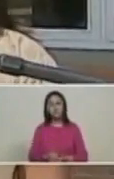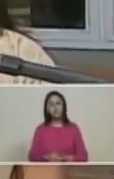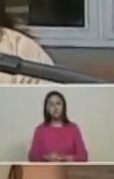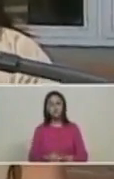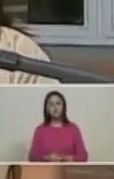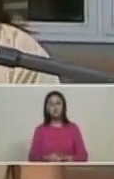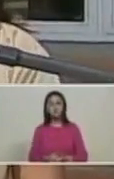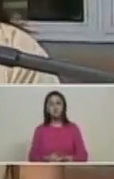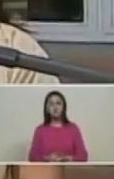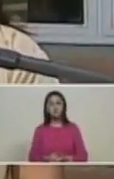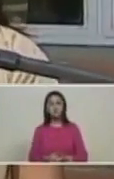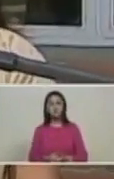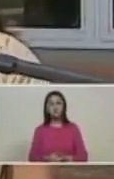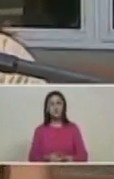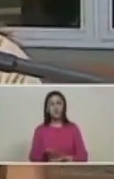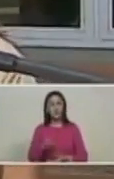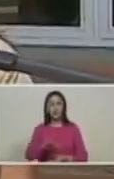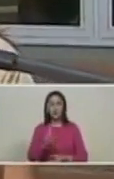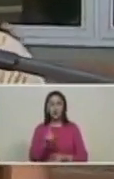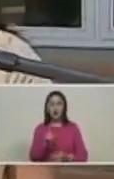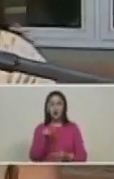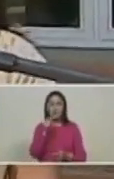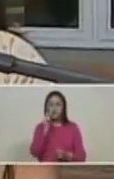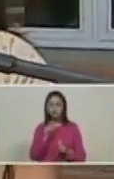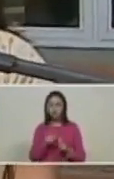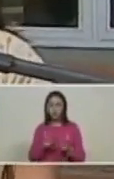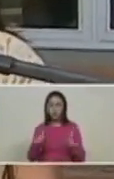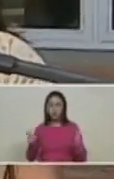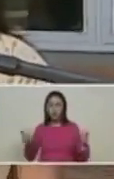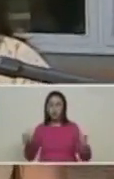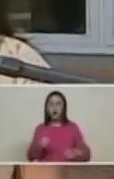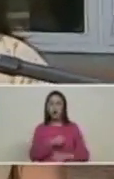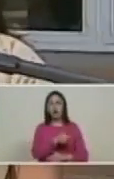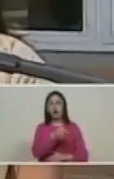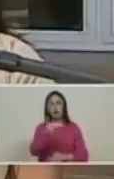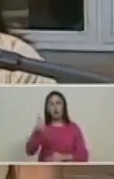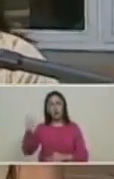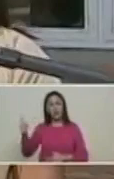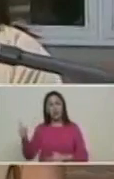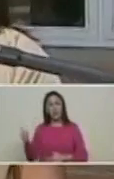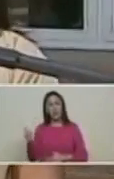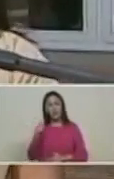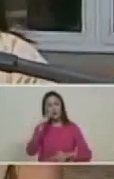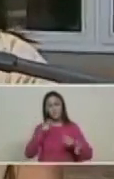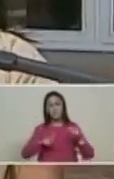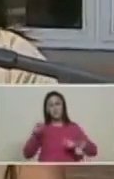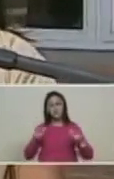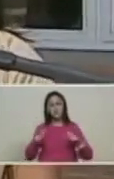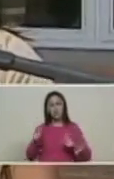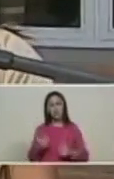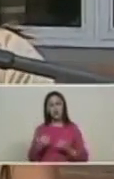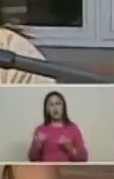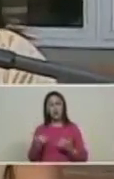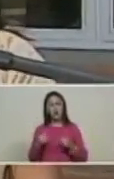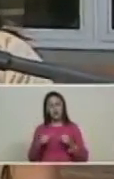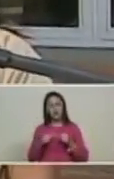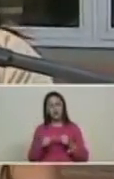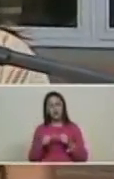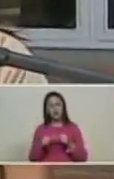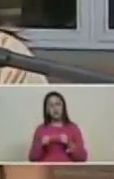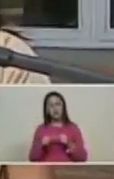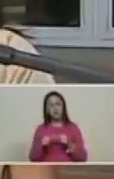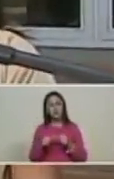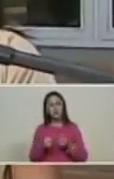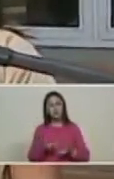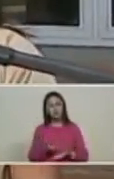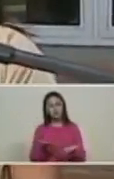Pero presidente, Robert no murió, Robert se multiplicó en cada uno de nosotros, en cada uno de sus brigadistas, que hoy seguimos su legado